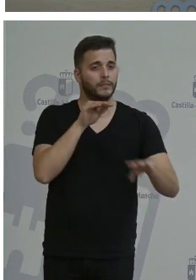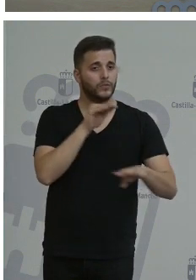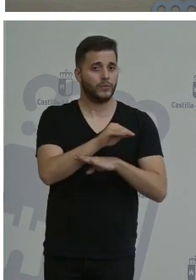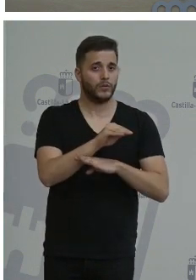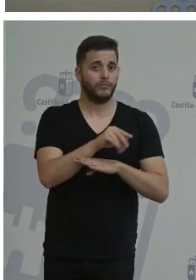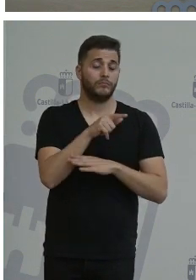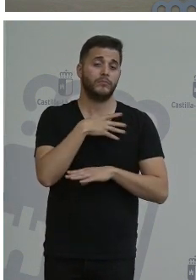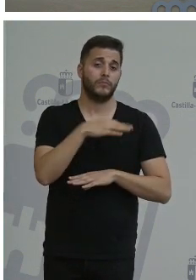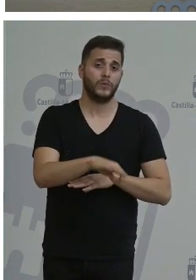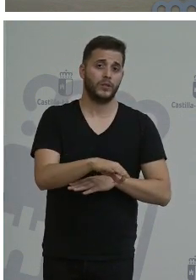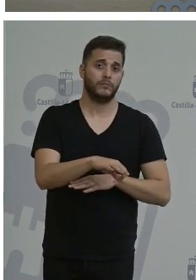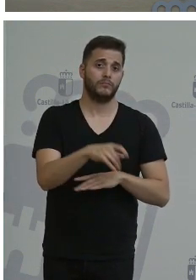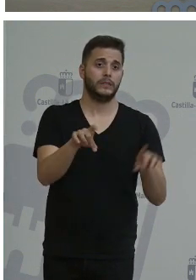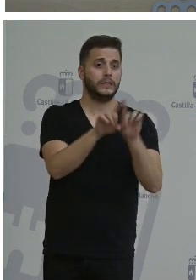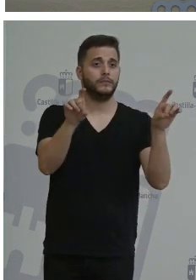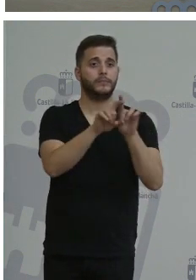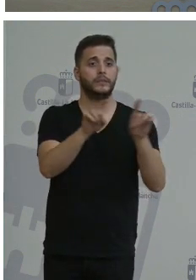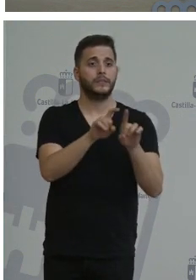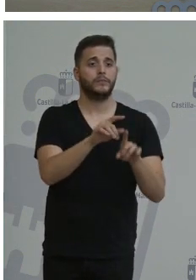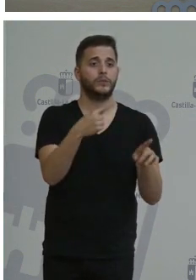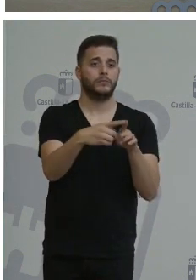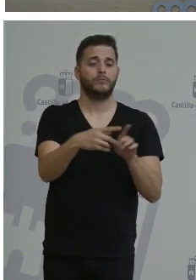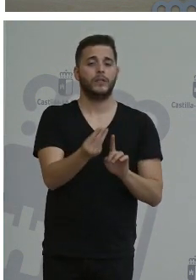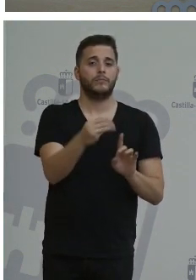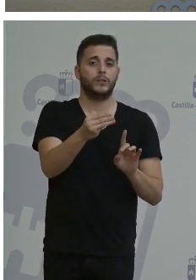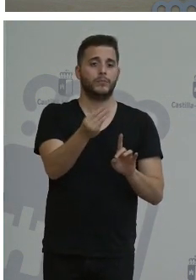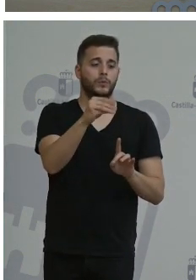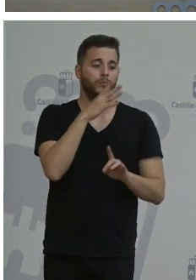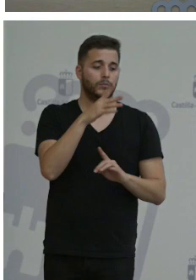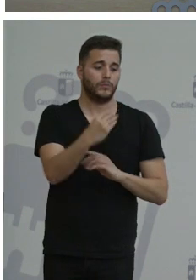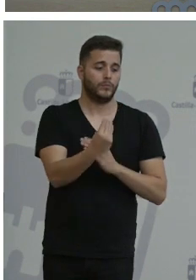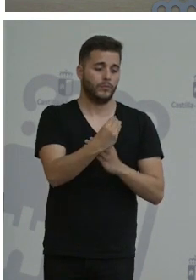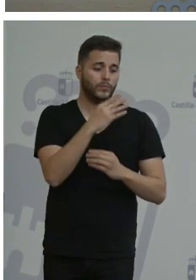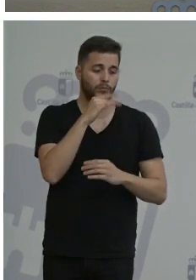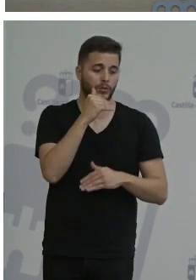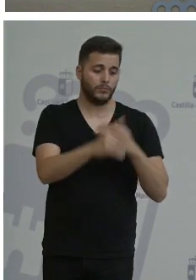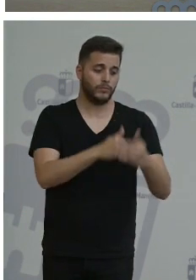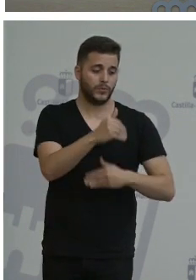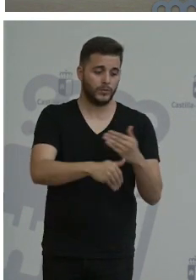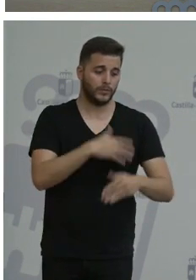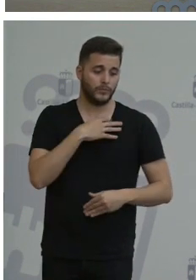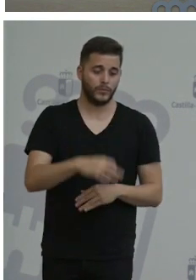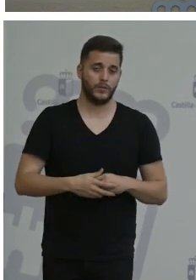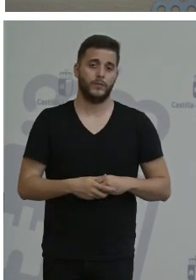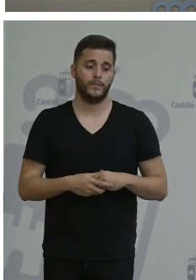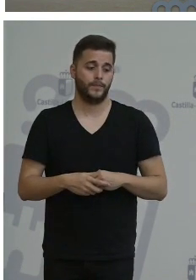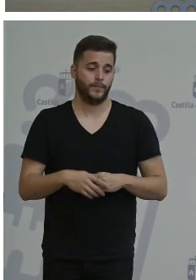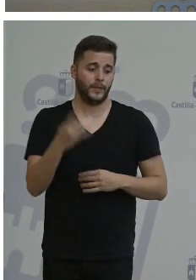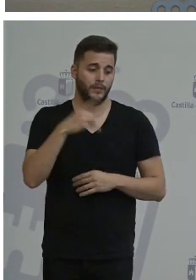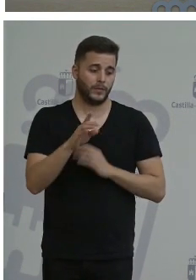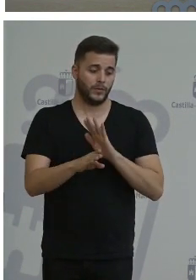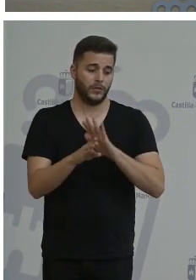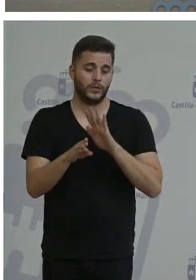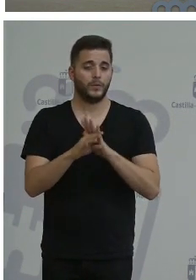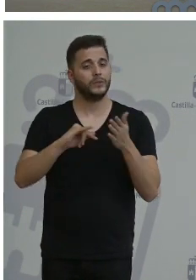pueden conseguir las empresas, las bonificaciones, pues simplificar esos procesos. Esos procesos. Seguir promoviendo los sistemas de